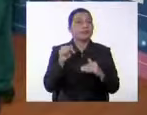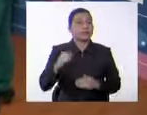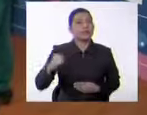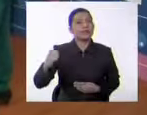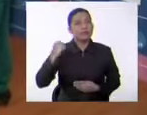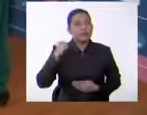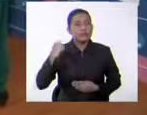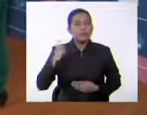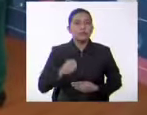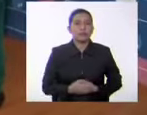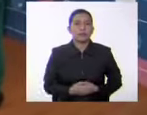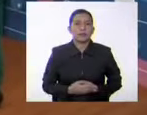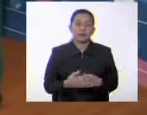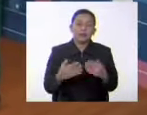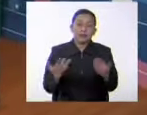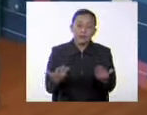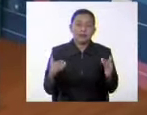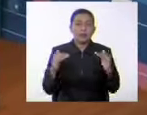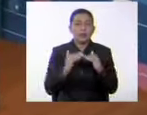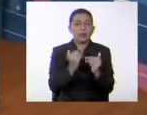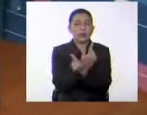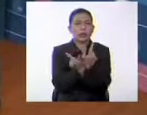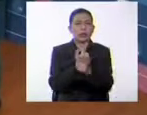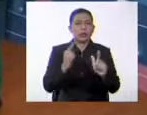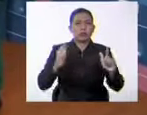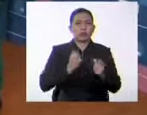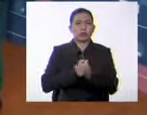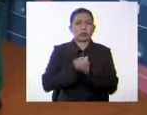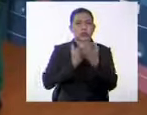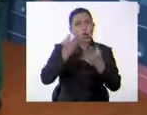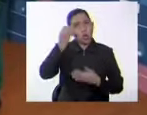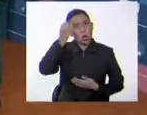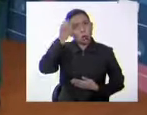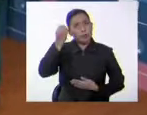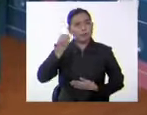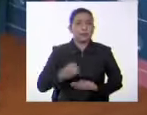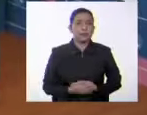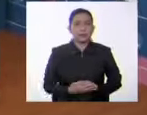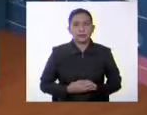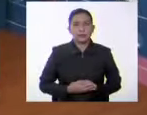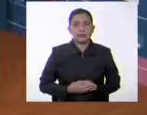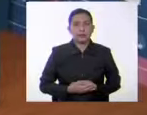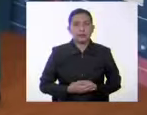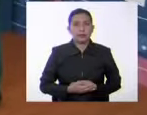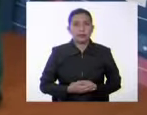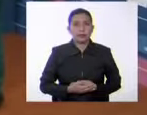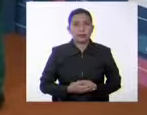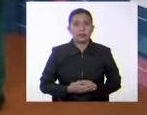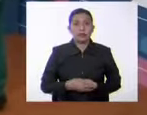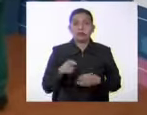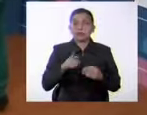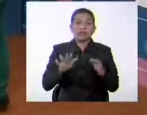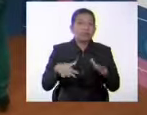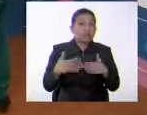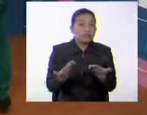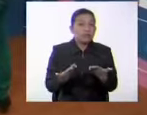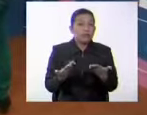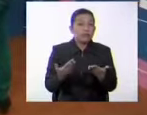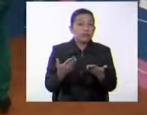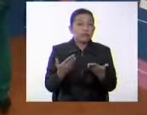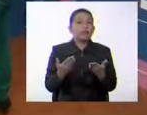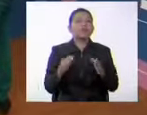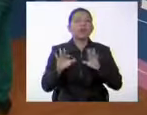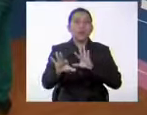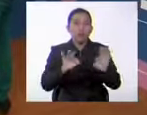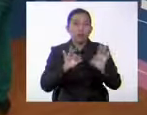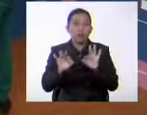tú anteriormente, así como la libertad de expresión, ¿verdad? Que era algunas, mejor dicho, de los